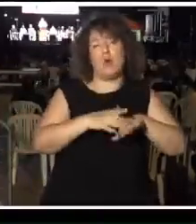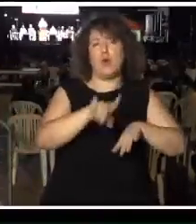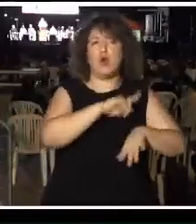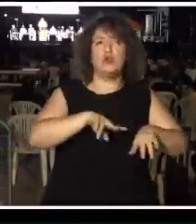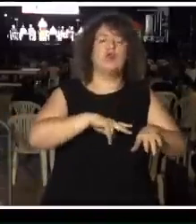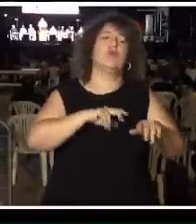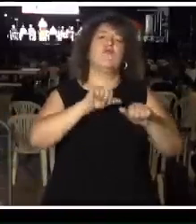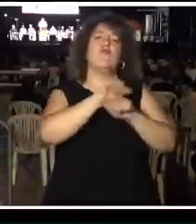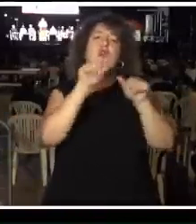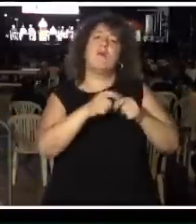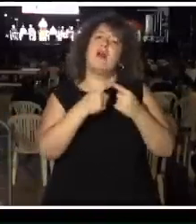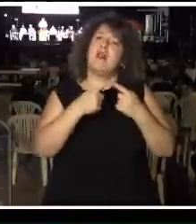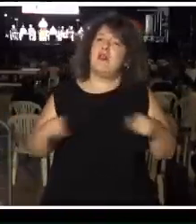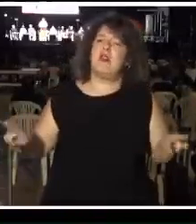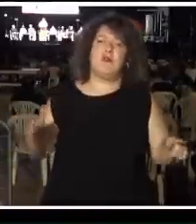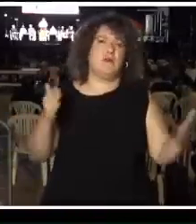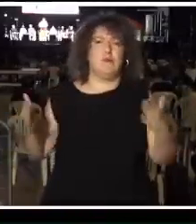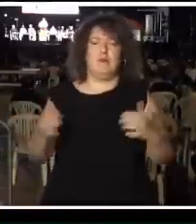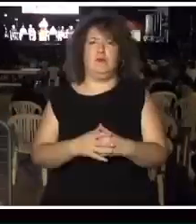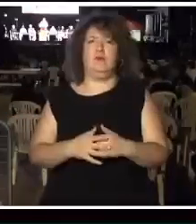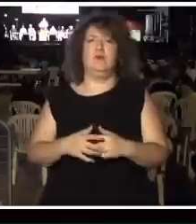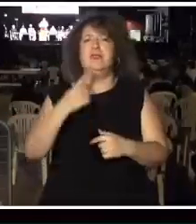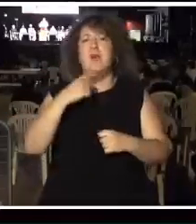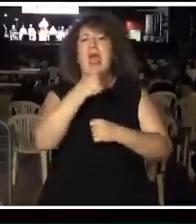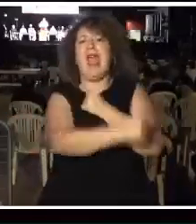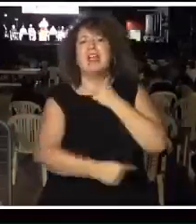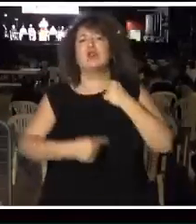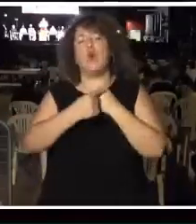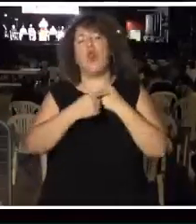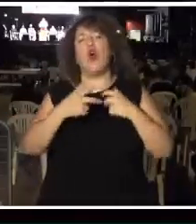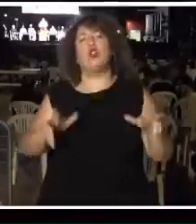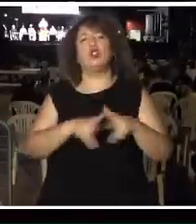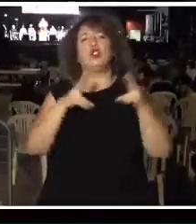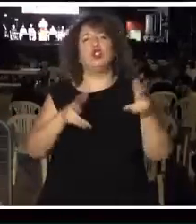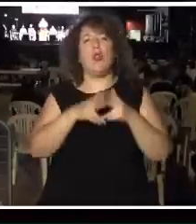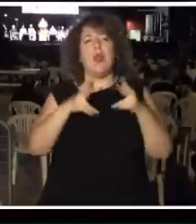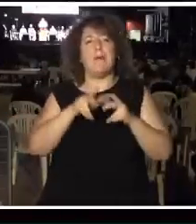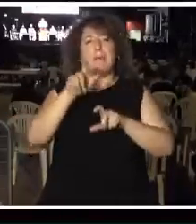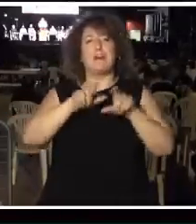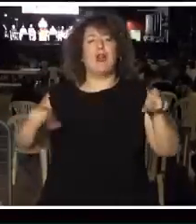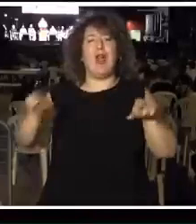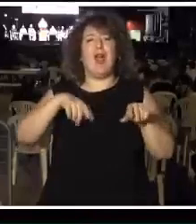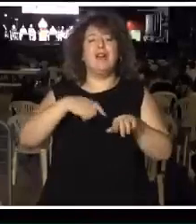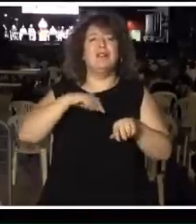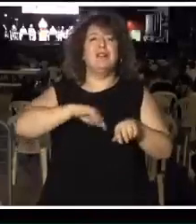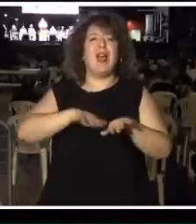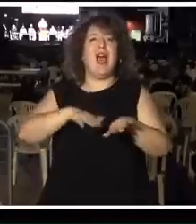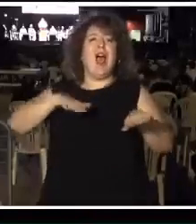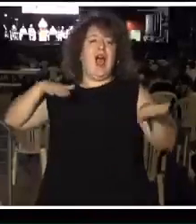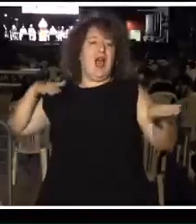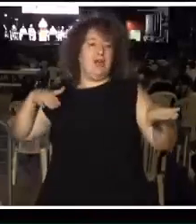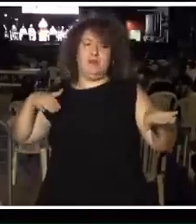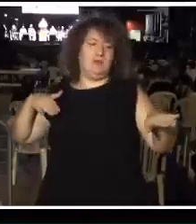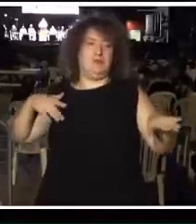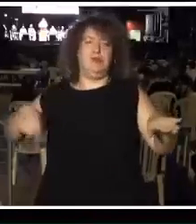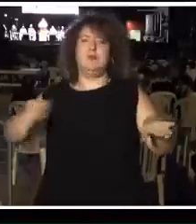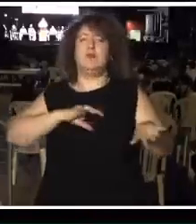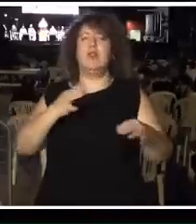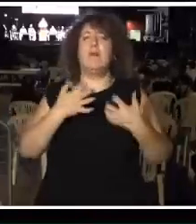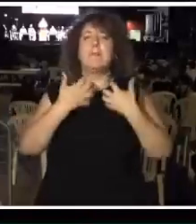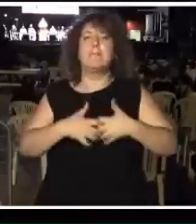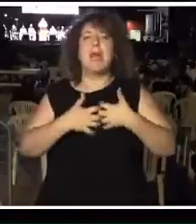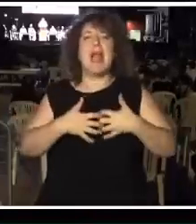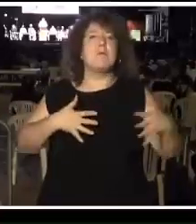Hemos levantado un gran escudo social para no dejar a nadie atrás, y ahora lo queremos convertir en un